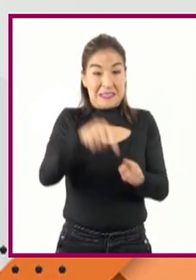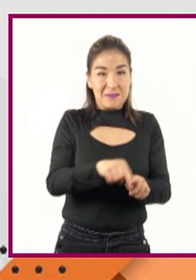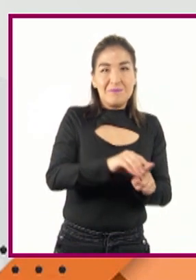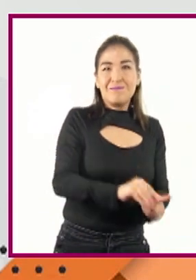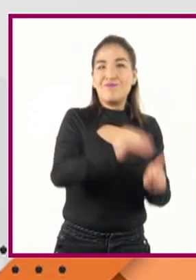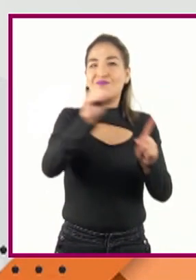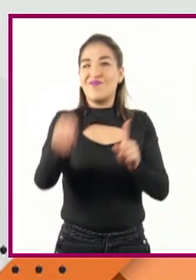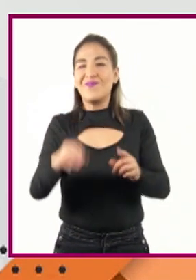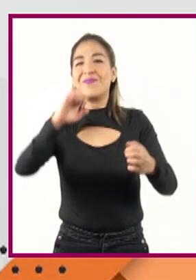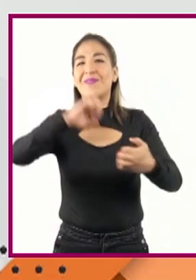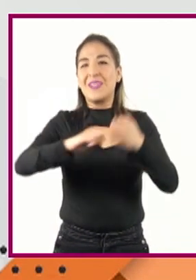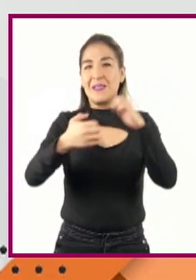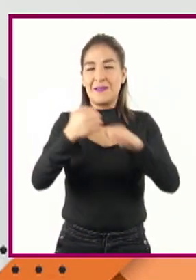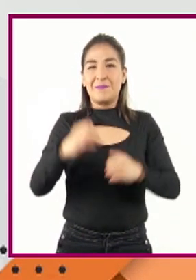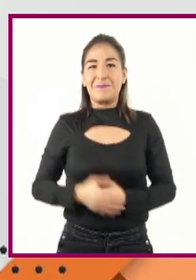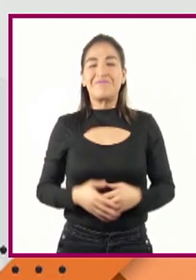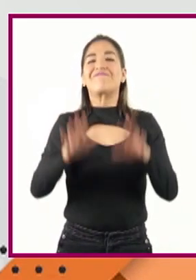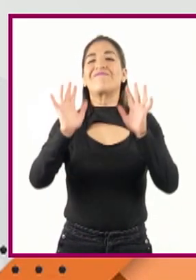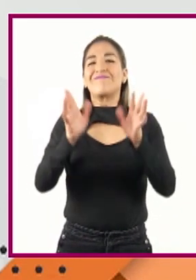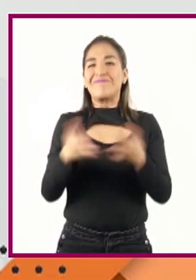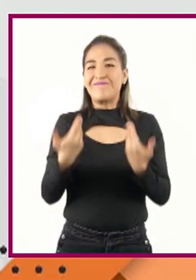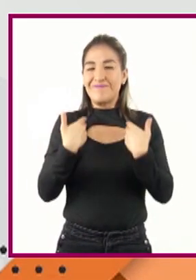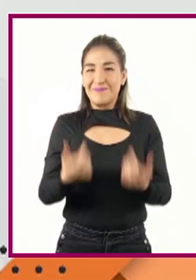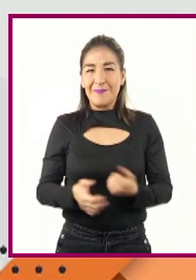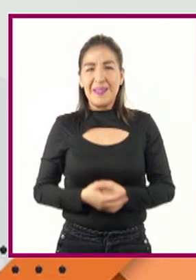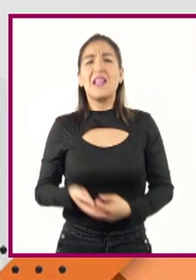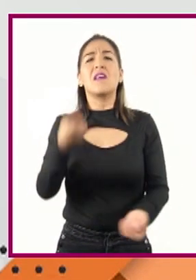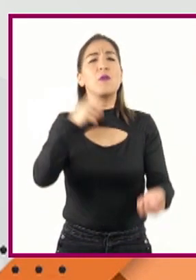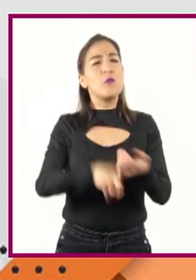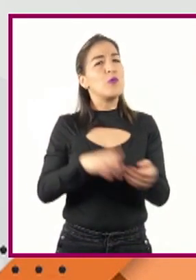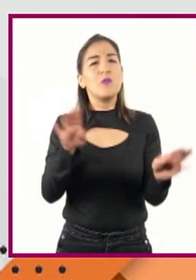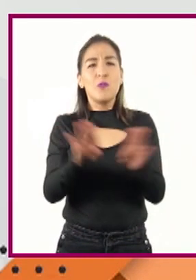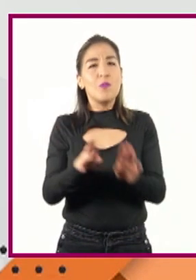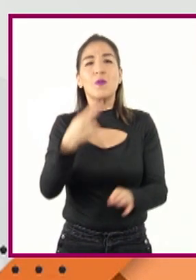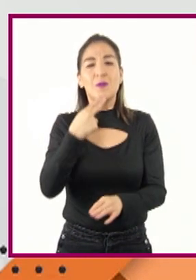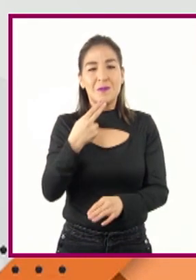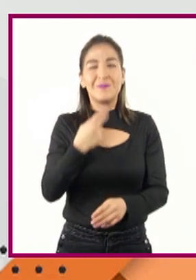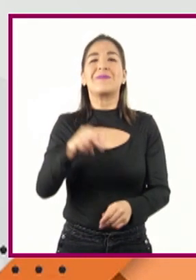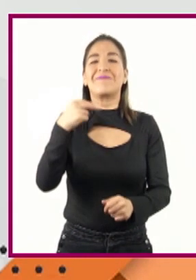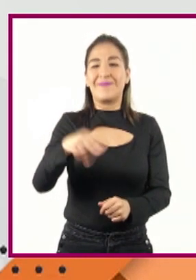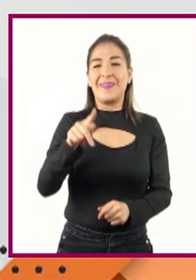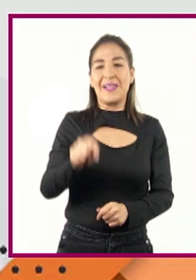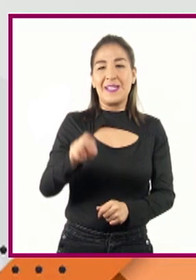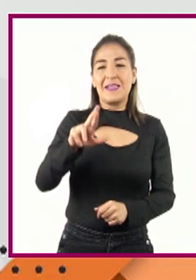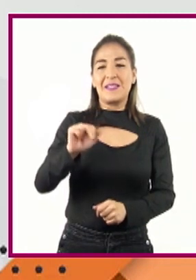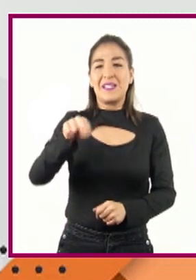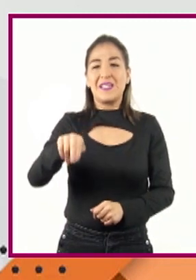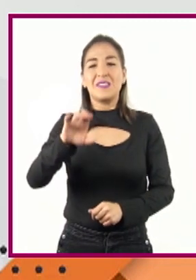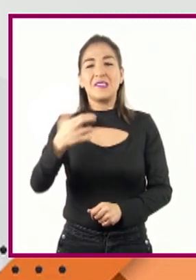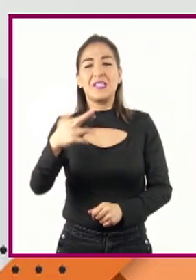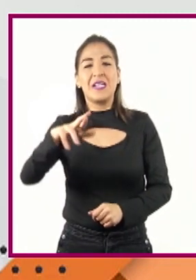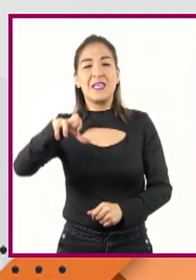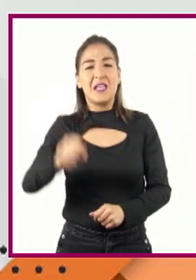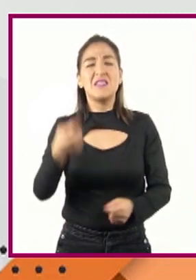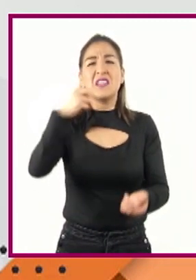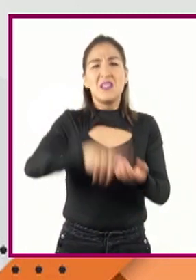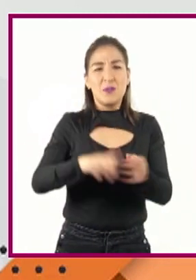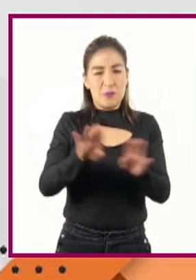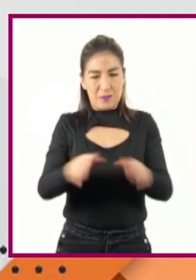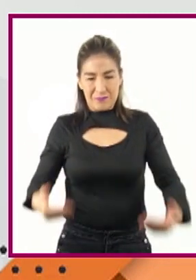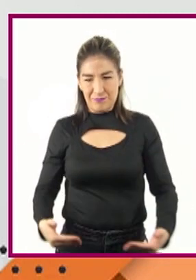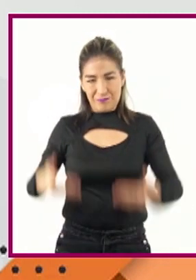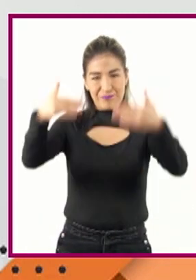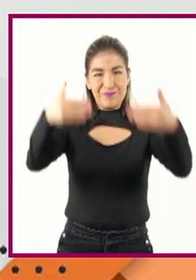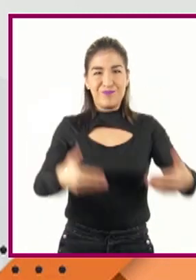enemigo. ¡Ah, claro! Y lo hacían mediante el uso de trincheras, esas zanjas que cavaban cada